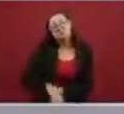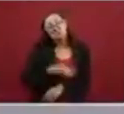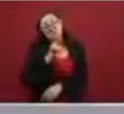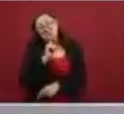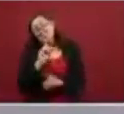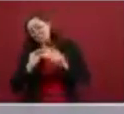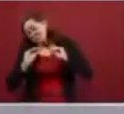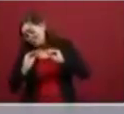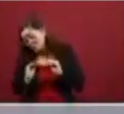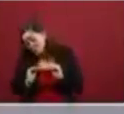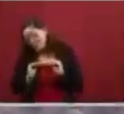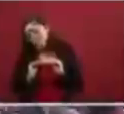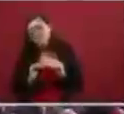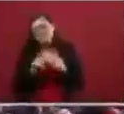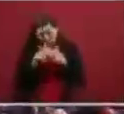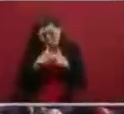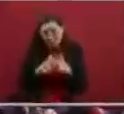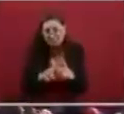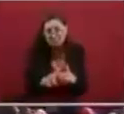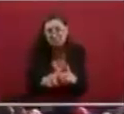hizo por décadas.